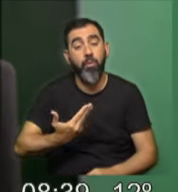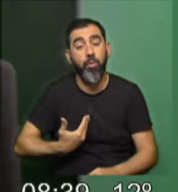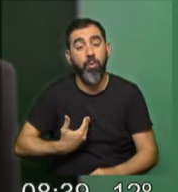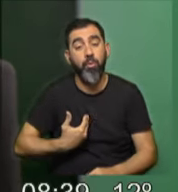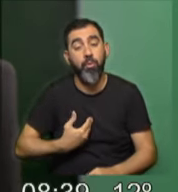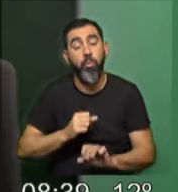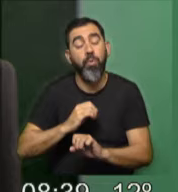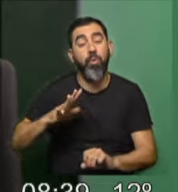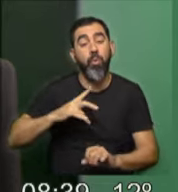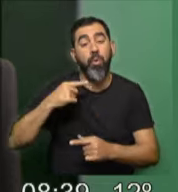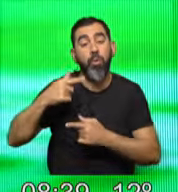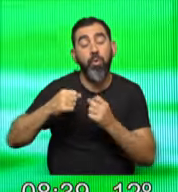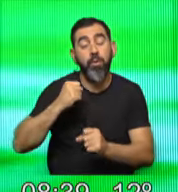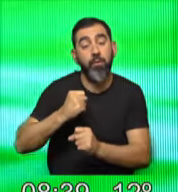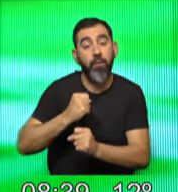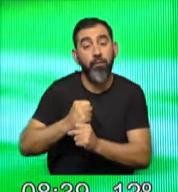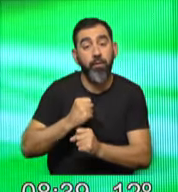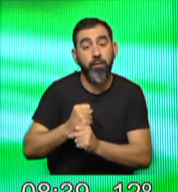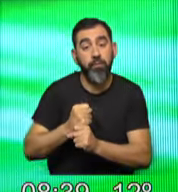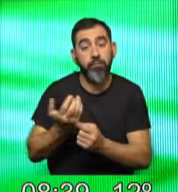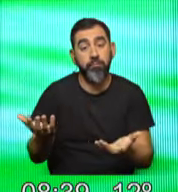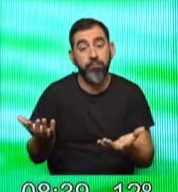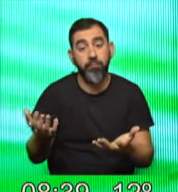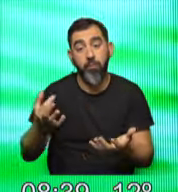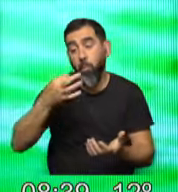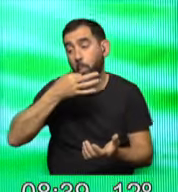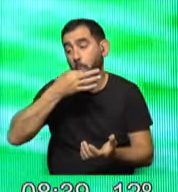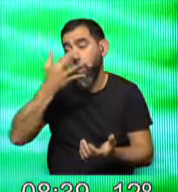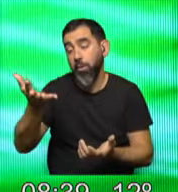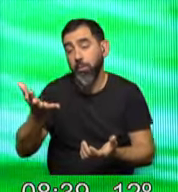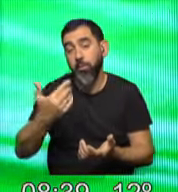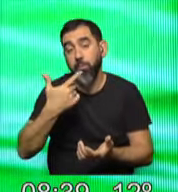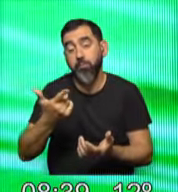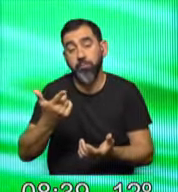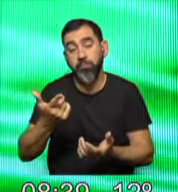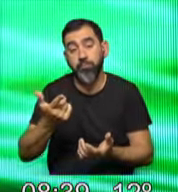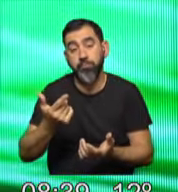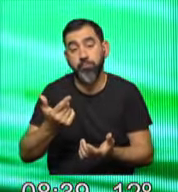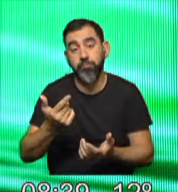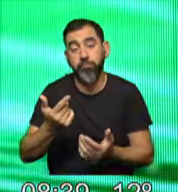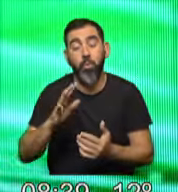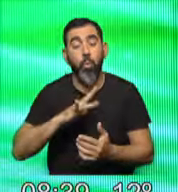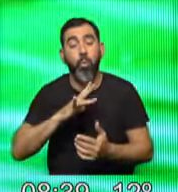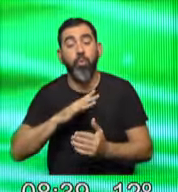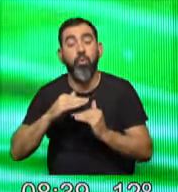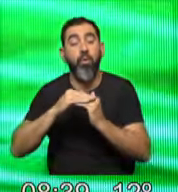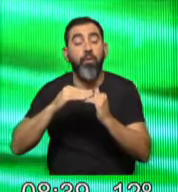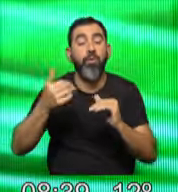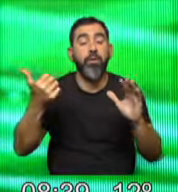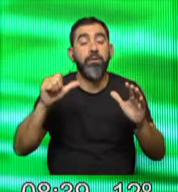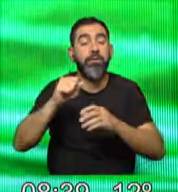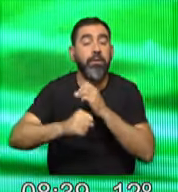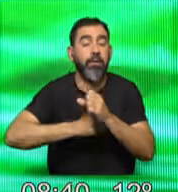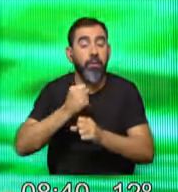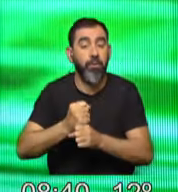uno se puede jubilar y seguir trabajando bueno Pero cualquiera que más allá de que nosotros establezcamos que la jubilación básica es a los 60